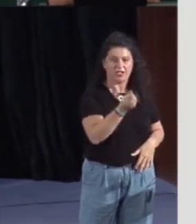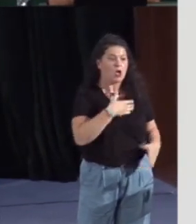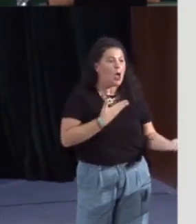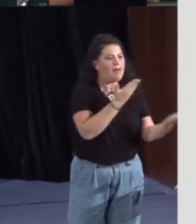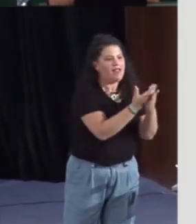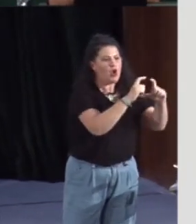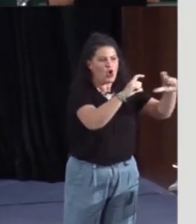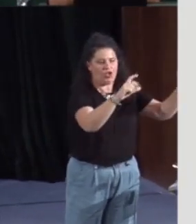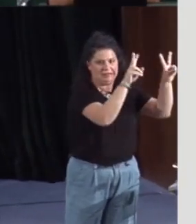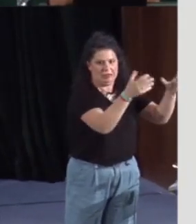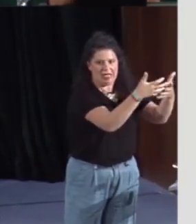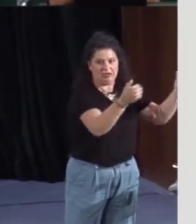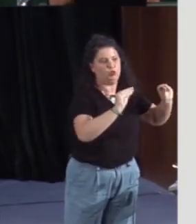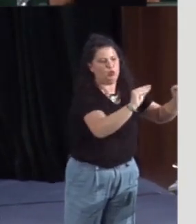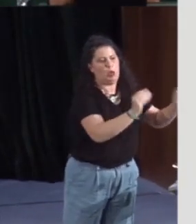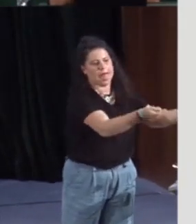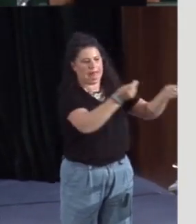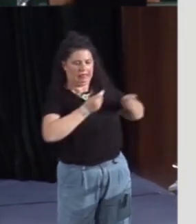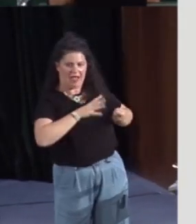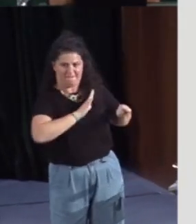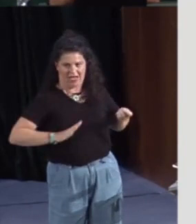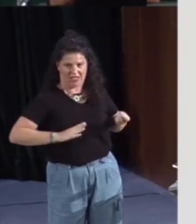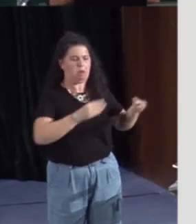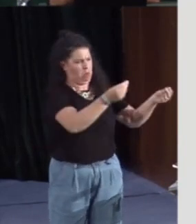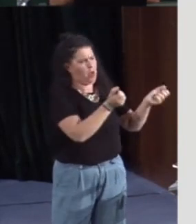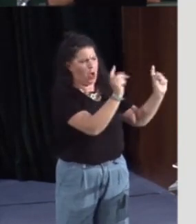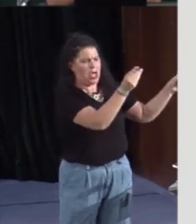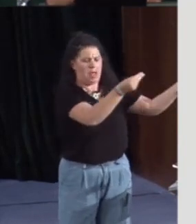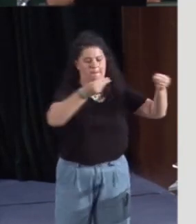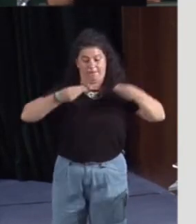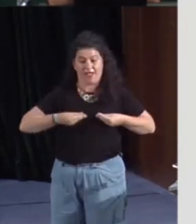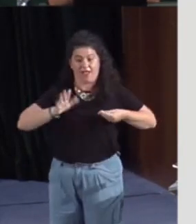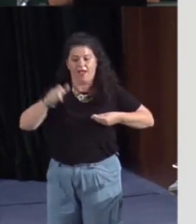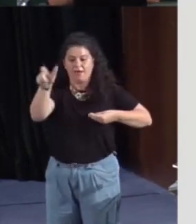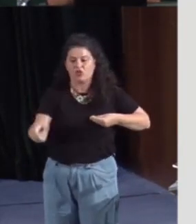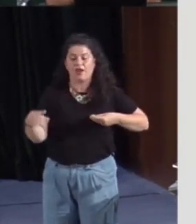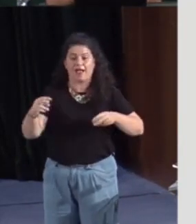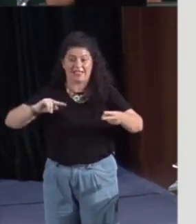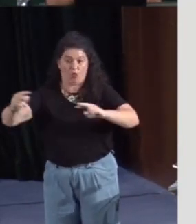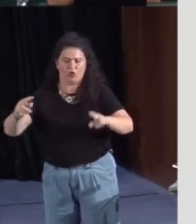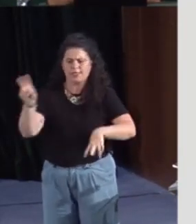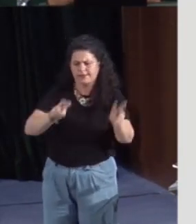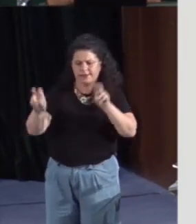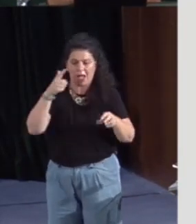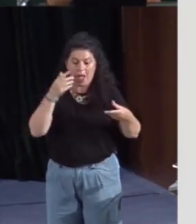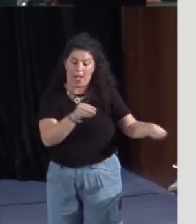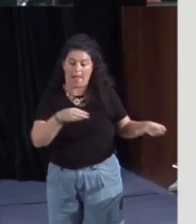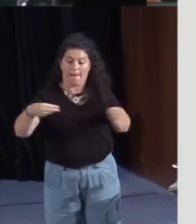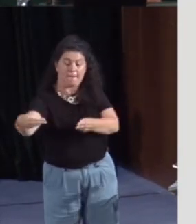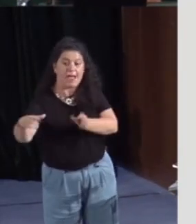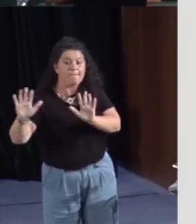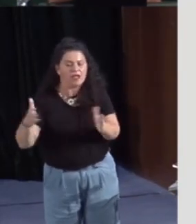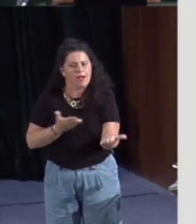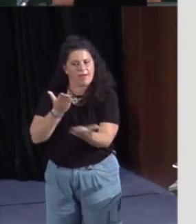imaginara que somos una bodega y que queríamos que nos hiciera la traducción a lengua de signos de 8 notas de cata. 8 notas de cata de vinos,